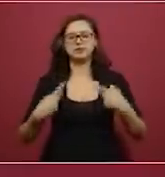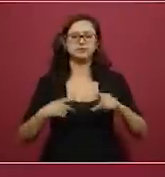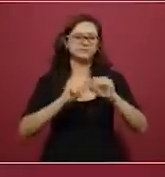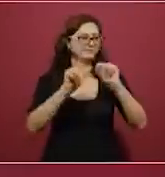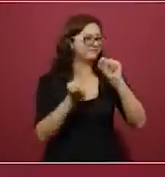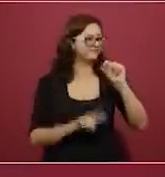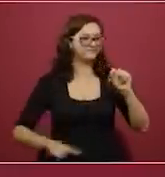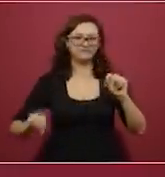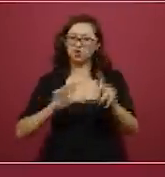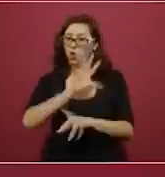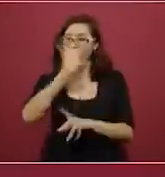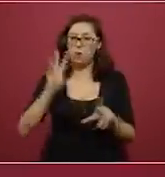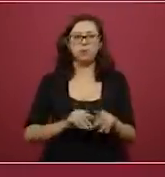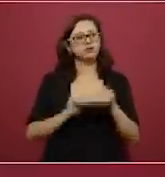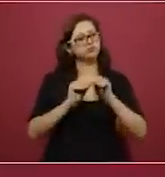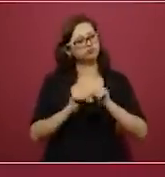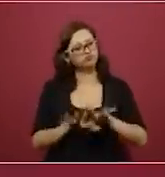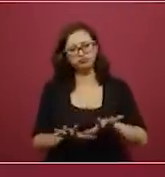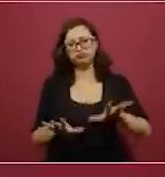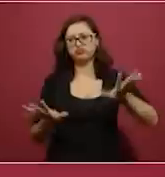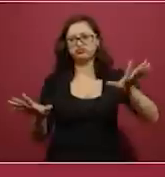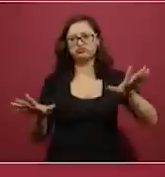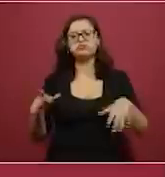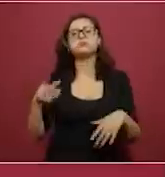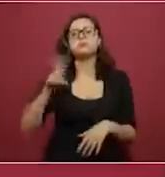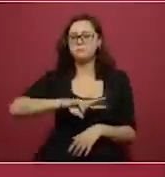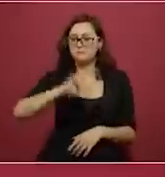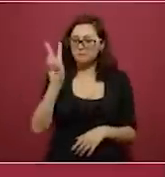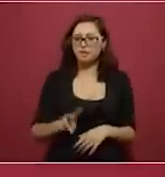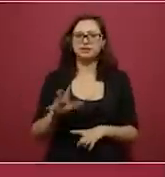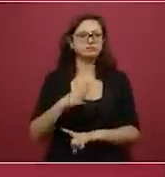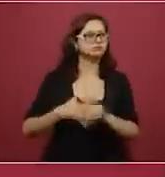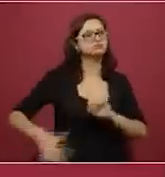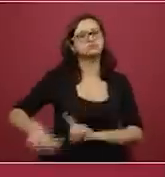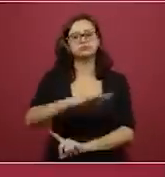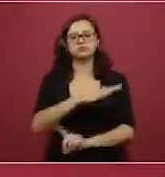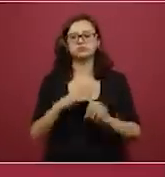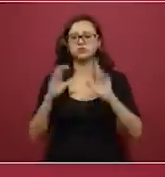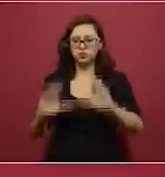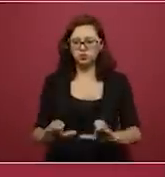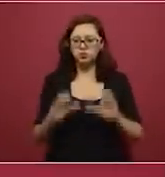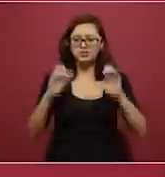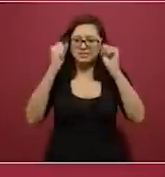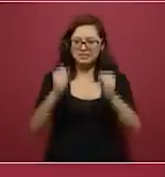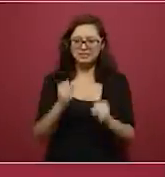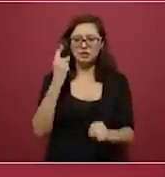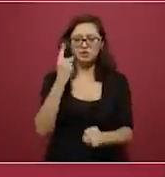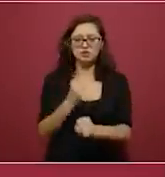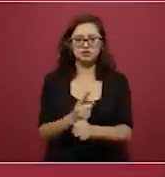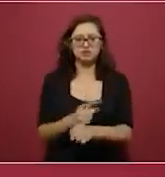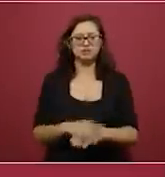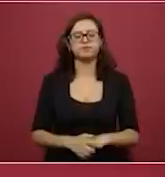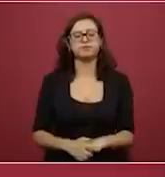país para garantizar la seguridad pública en eso estamos